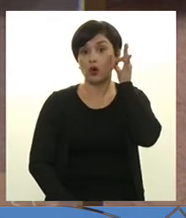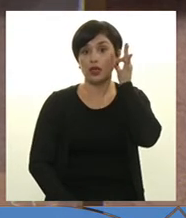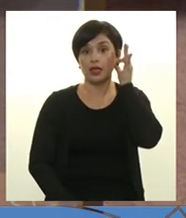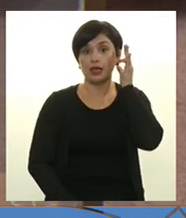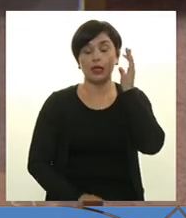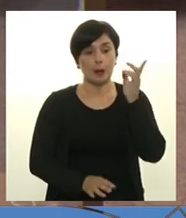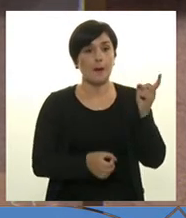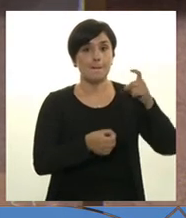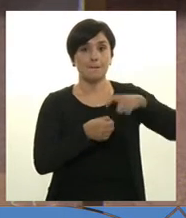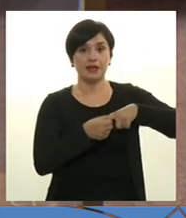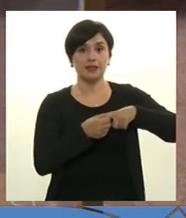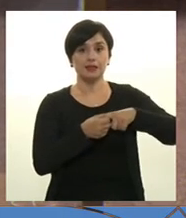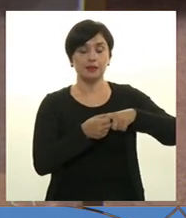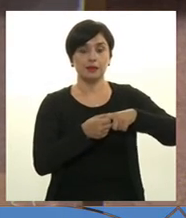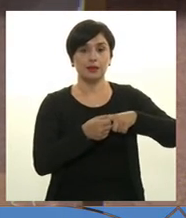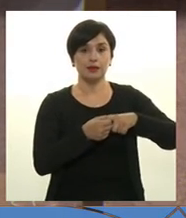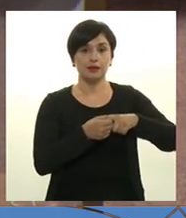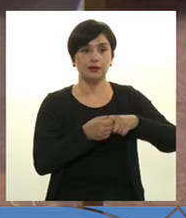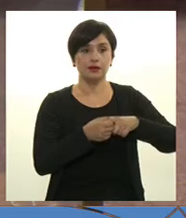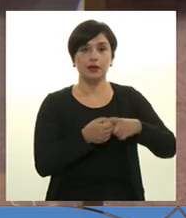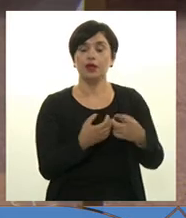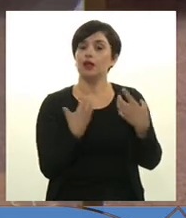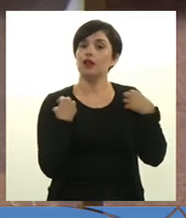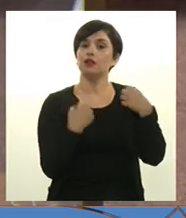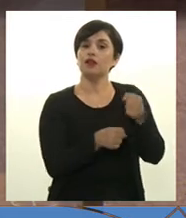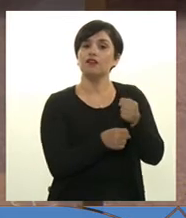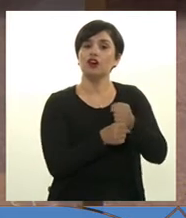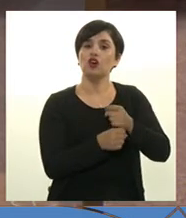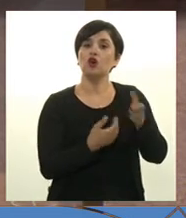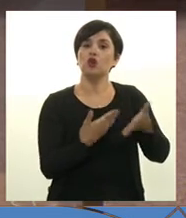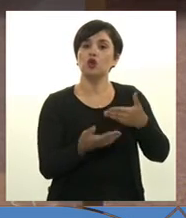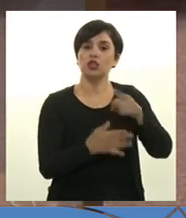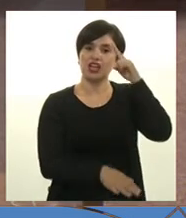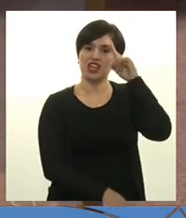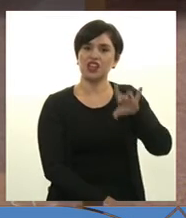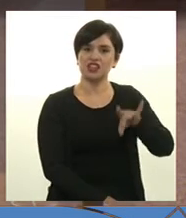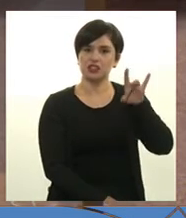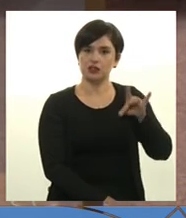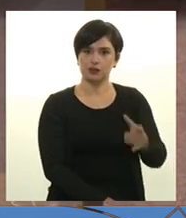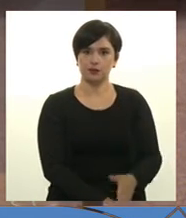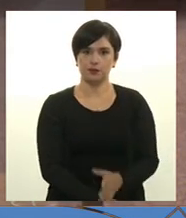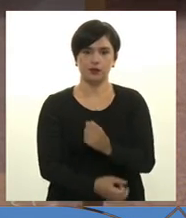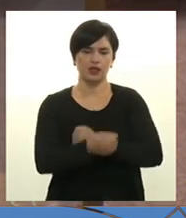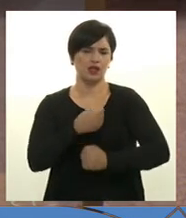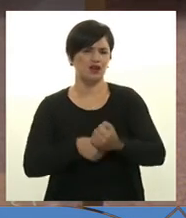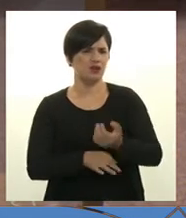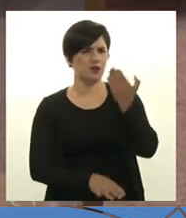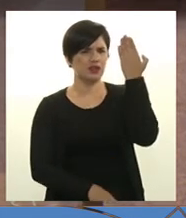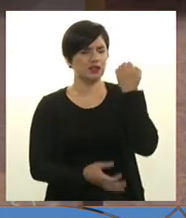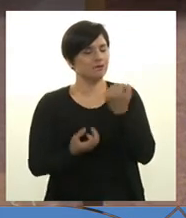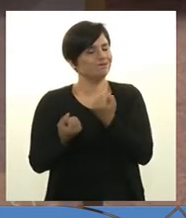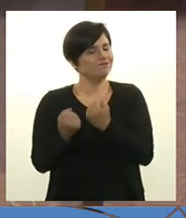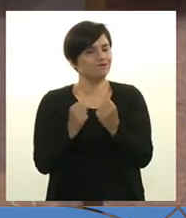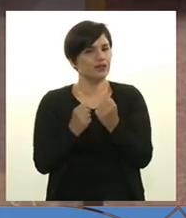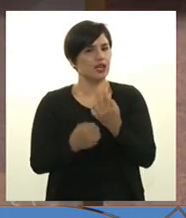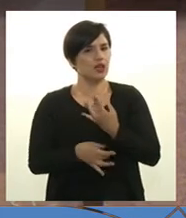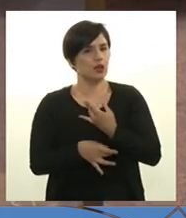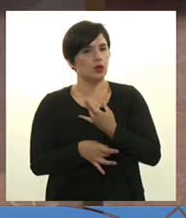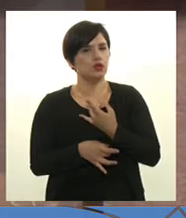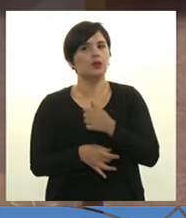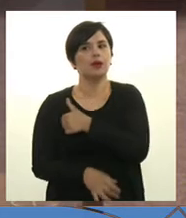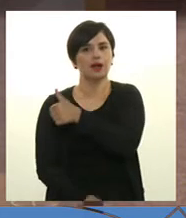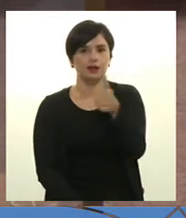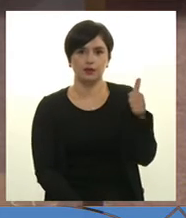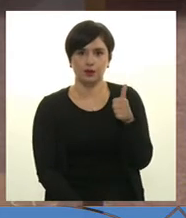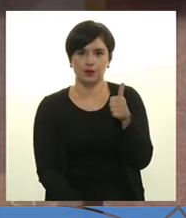que nos impulsen a movernos el año recién pasado fue estresante y doloroso para todos sin embargo no